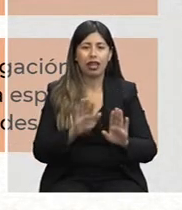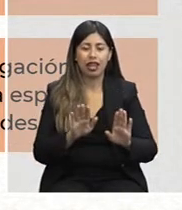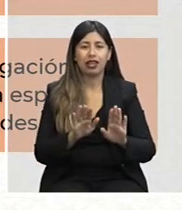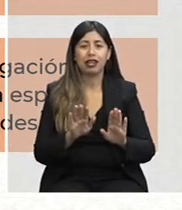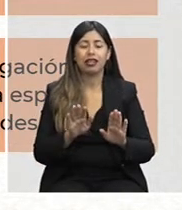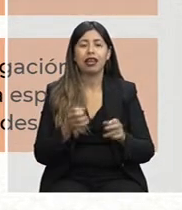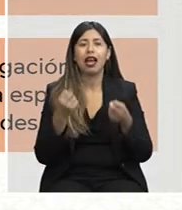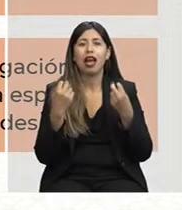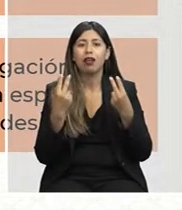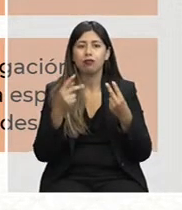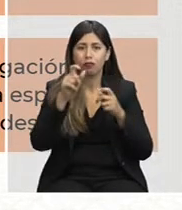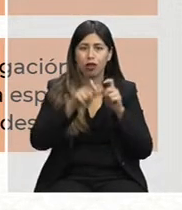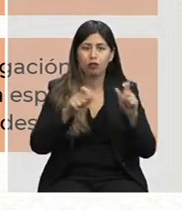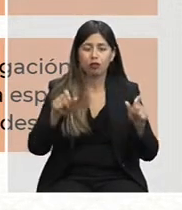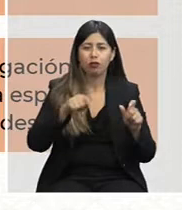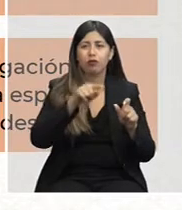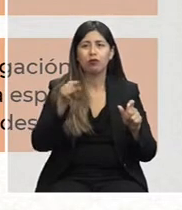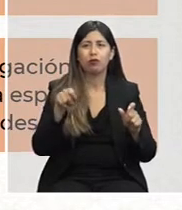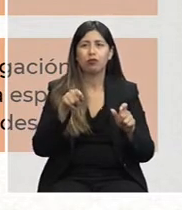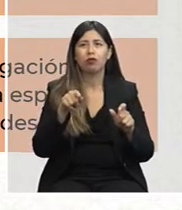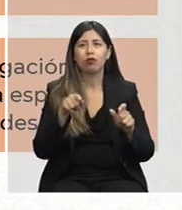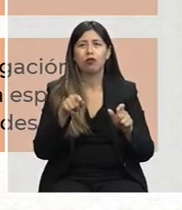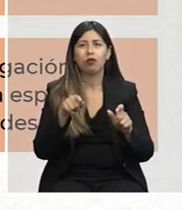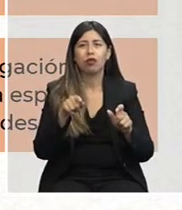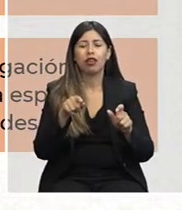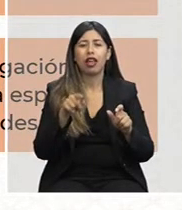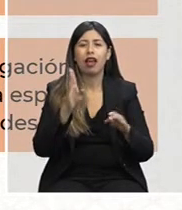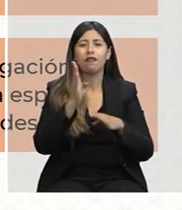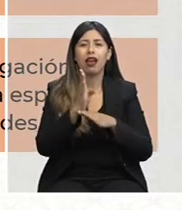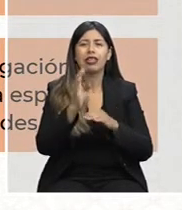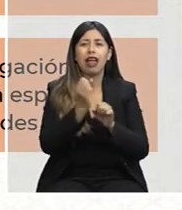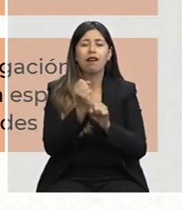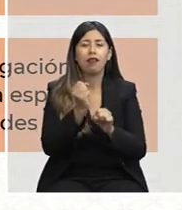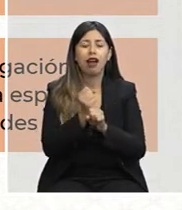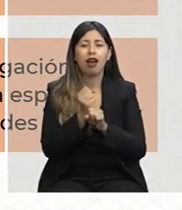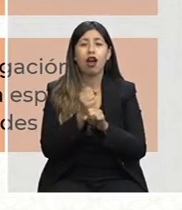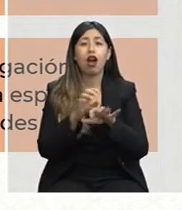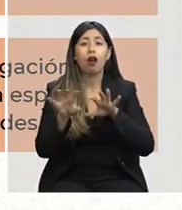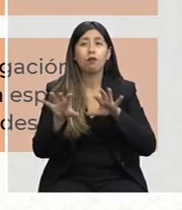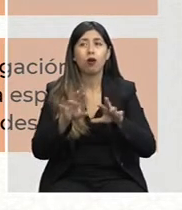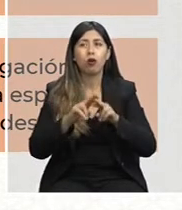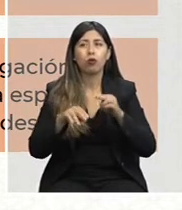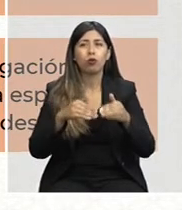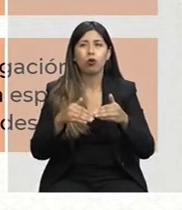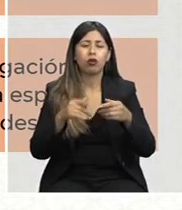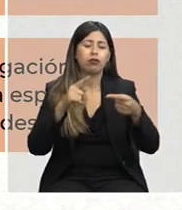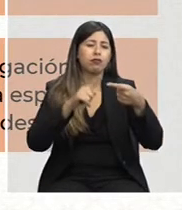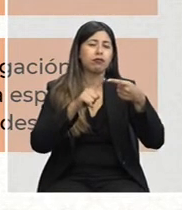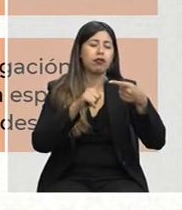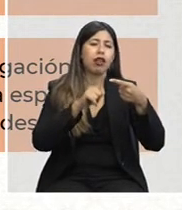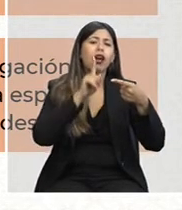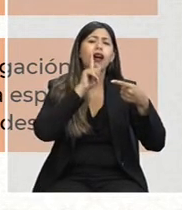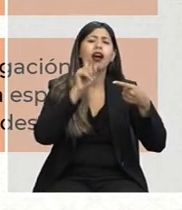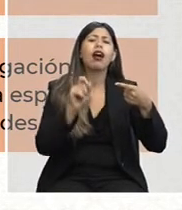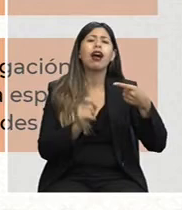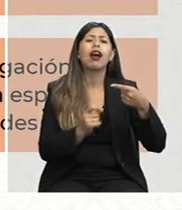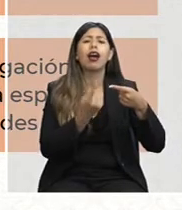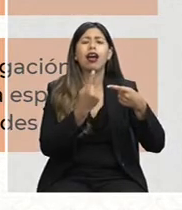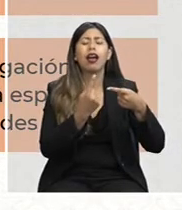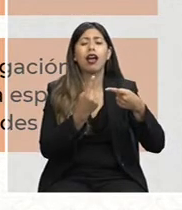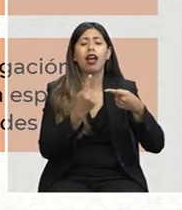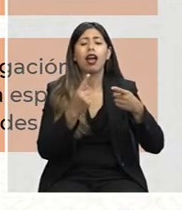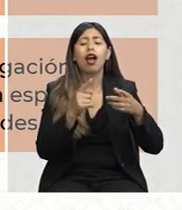científica, observatorio volcanológico, protección civil, los comités de emergencia, los comités operativos de